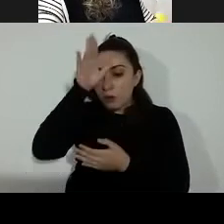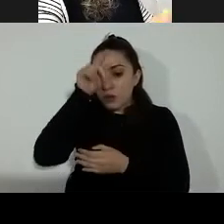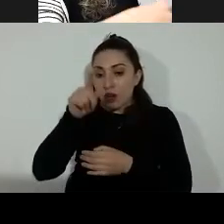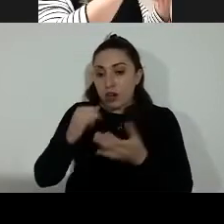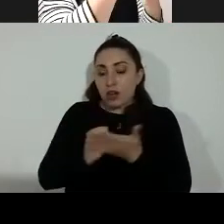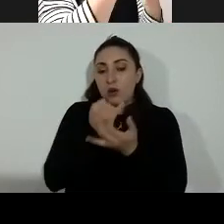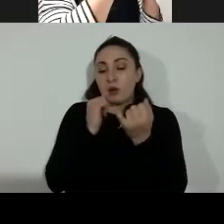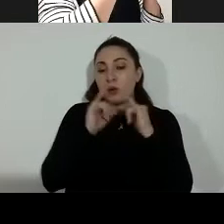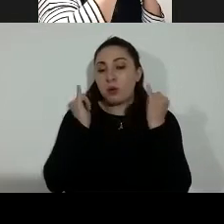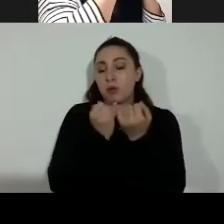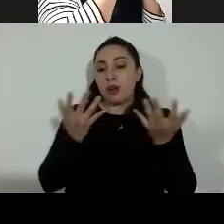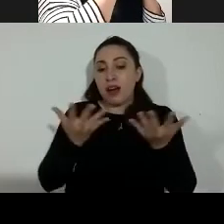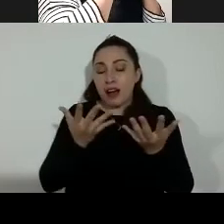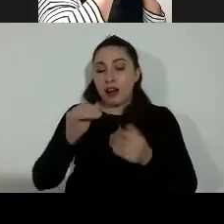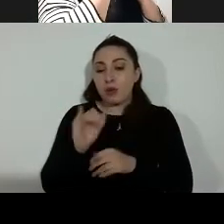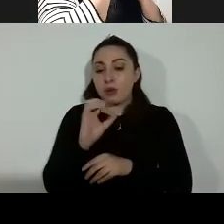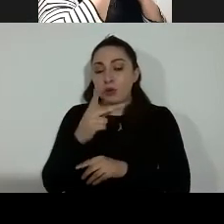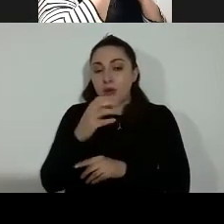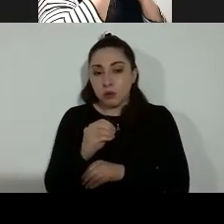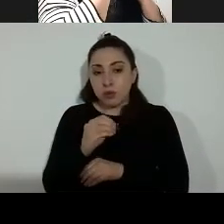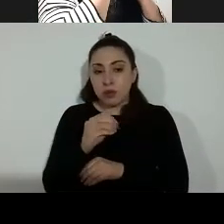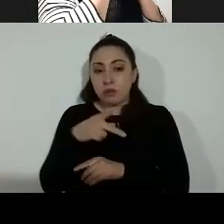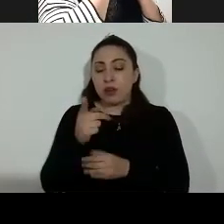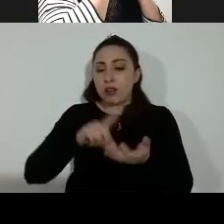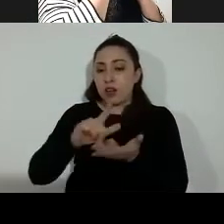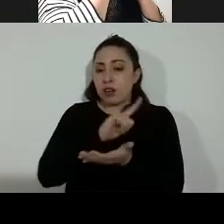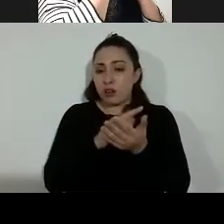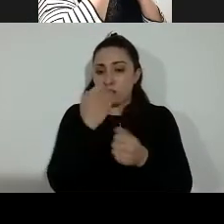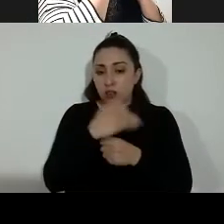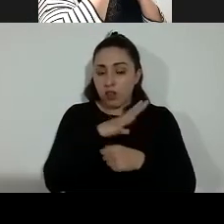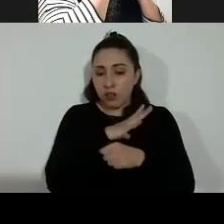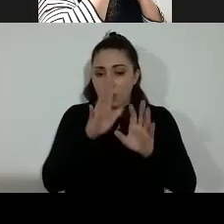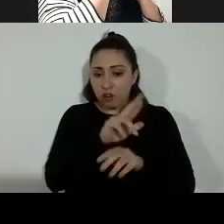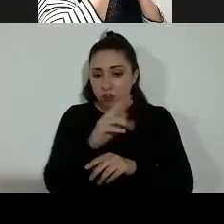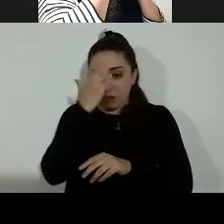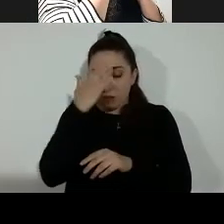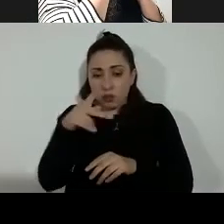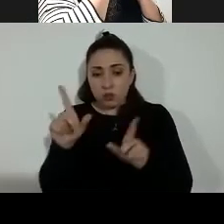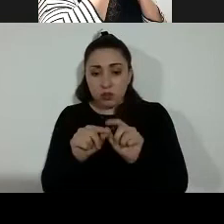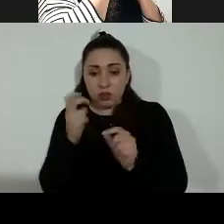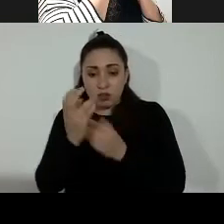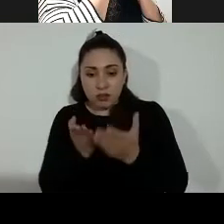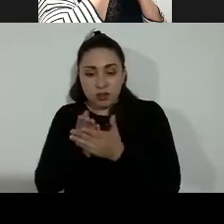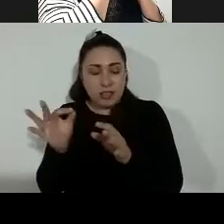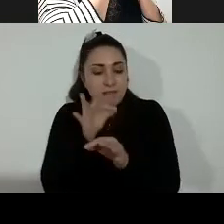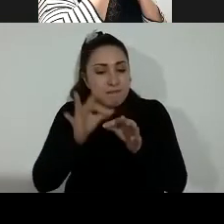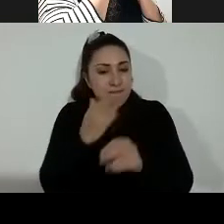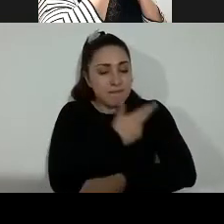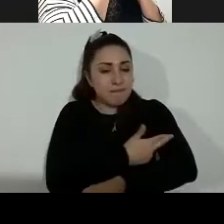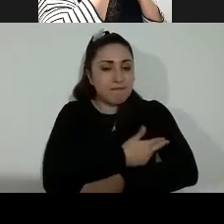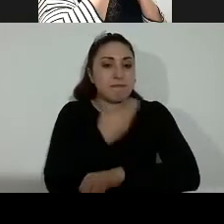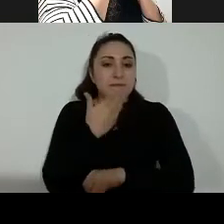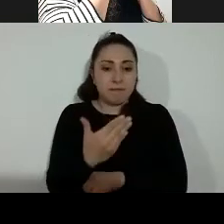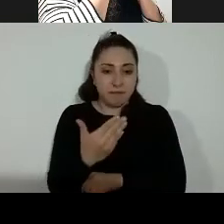Pleno que se tiene esa facultad. Entonces, ya nada más para complementar el proceso es que